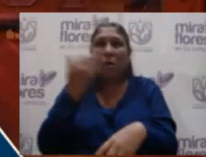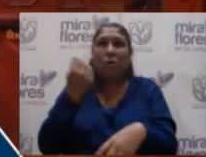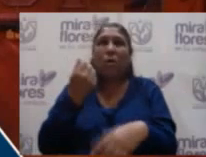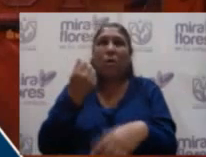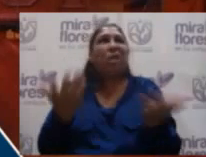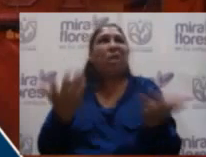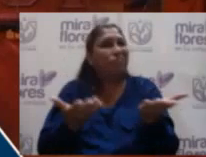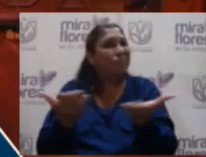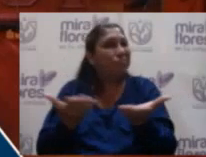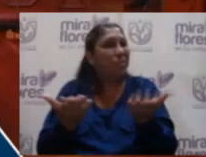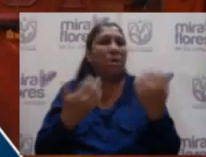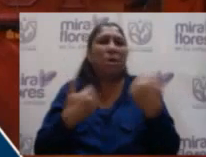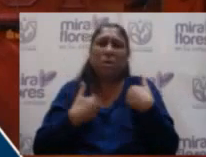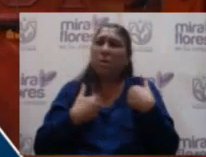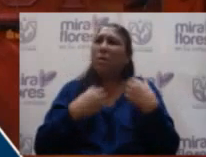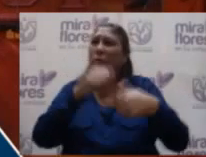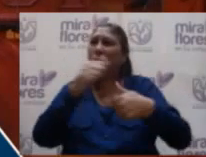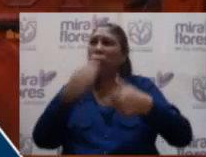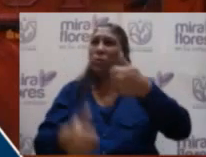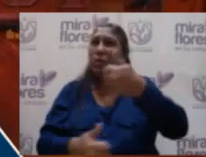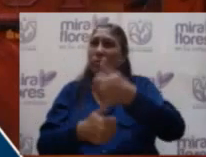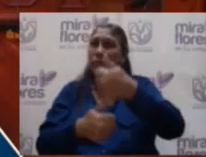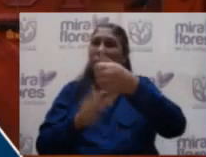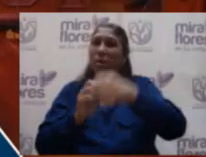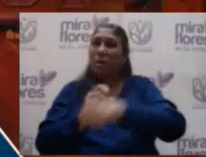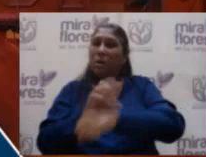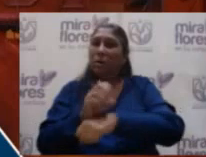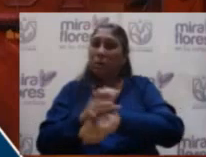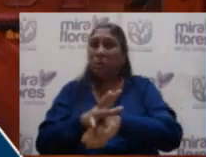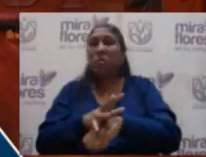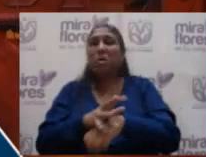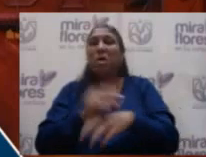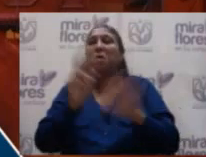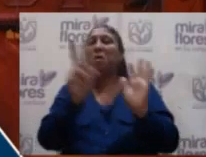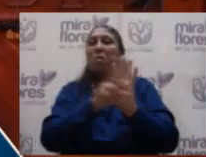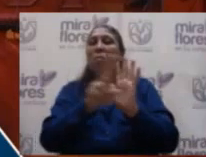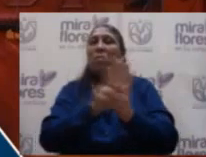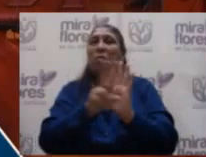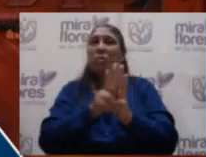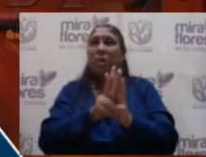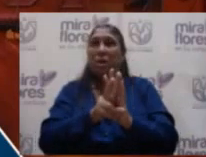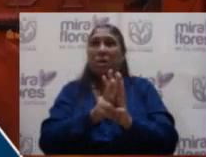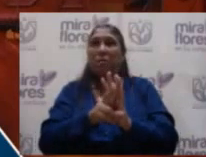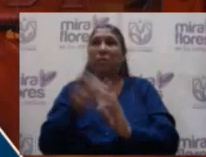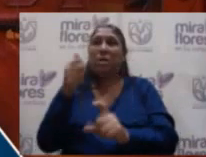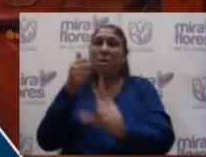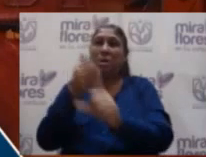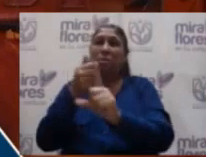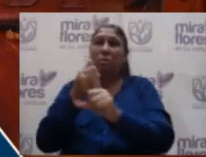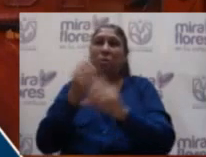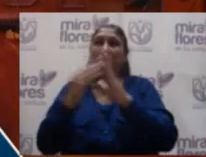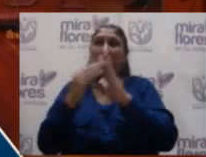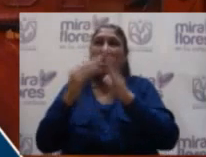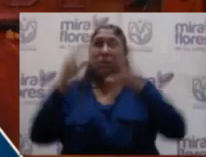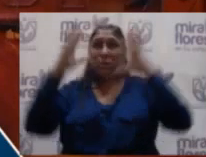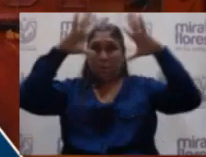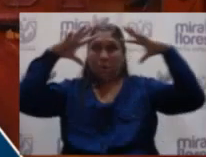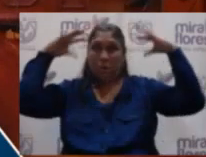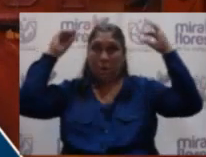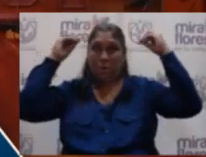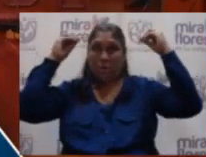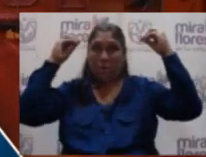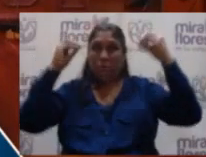también una asesoría, digamos, voluntaria de parte de la embajada, al margen de la